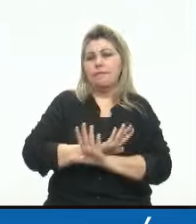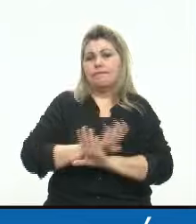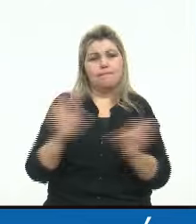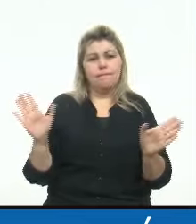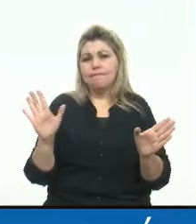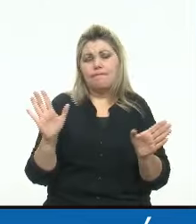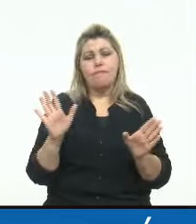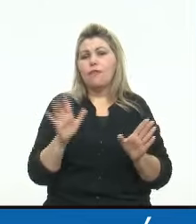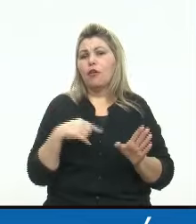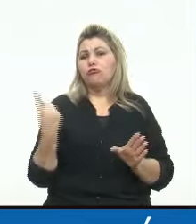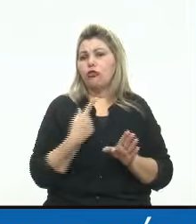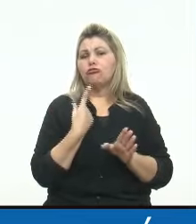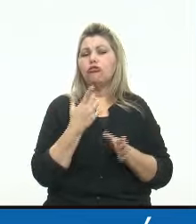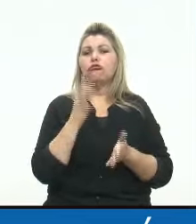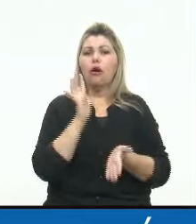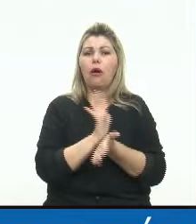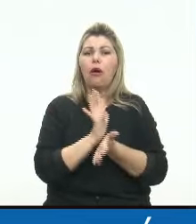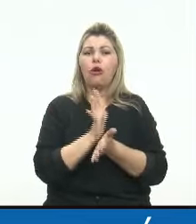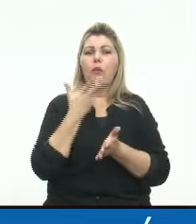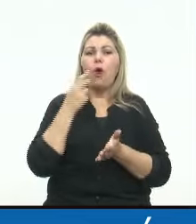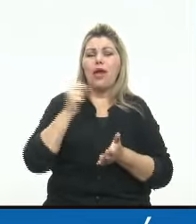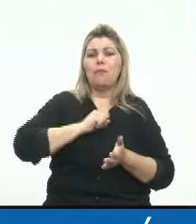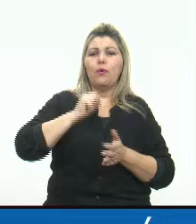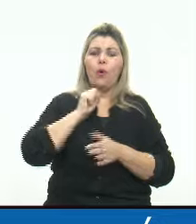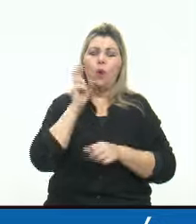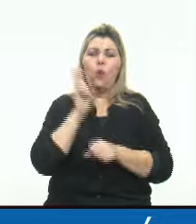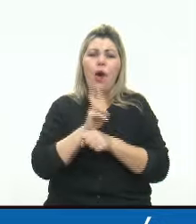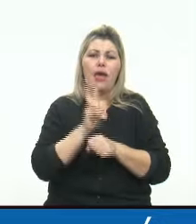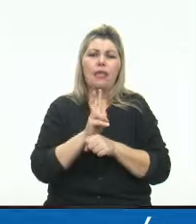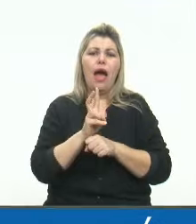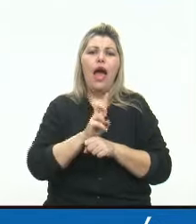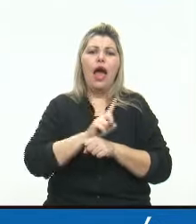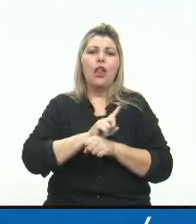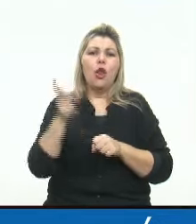Estamos conteniendo una hiperinflación heredada.